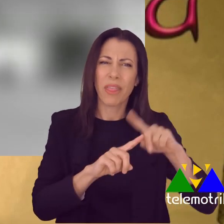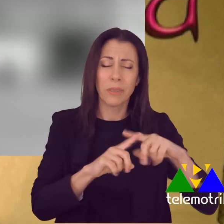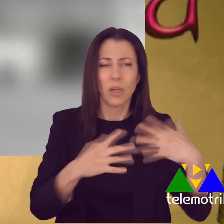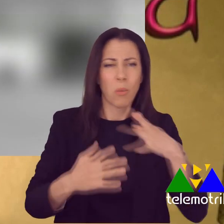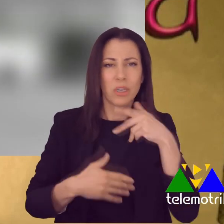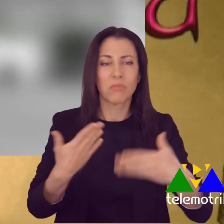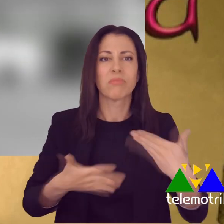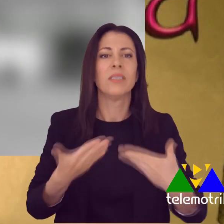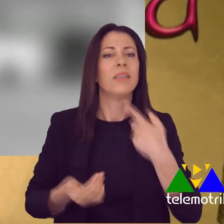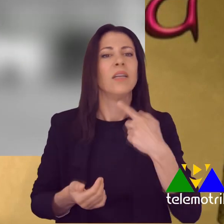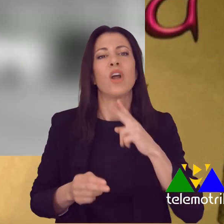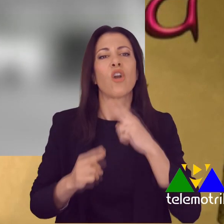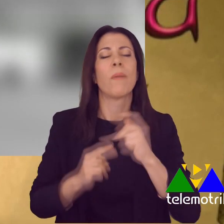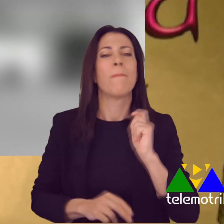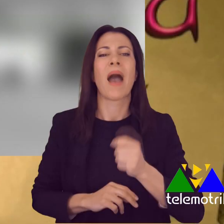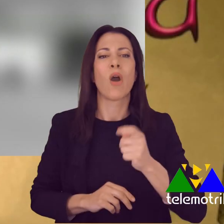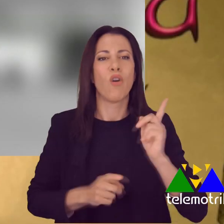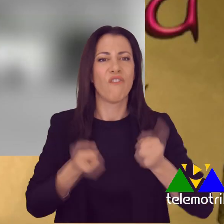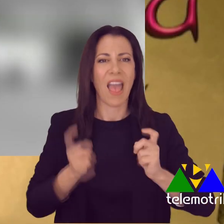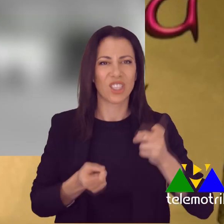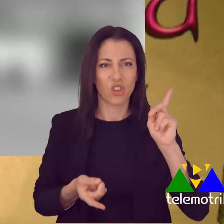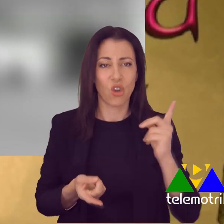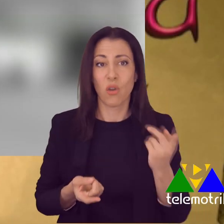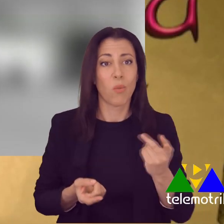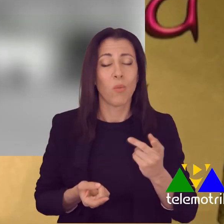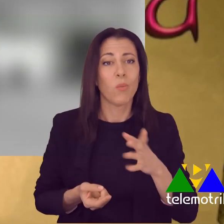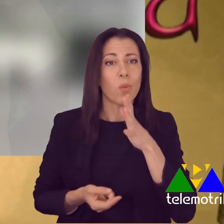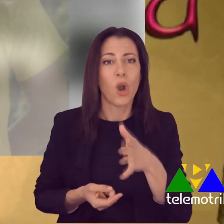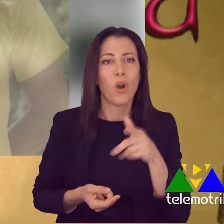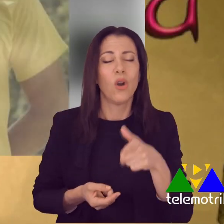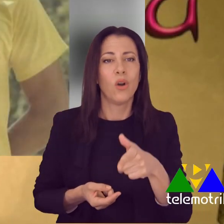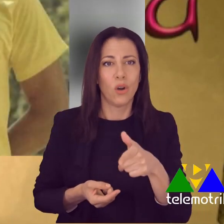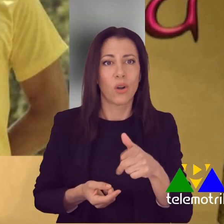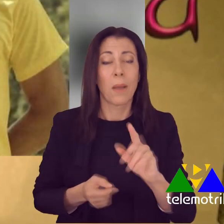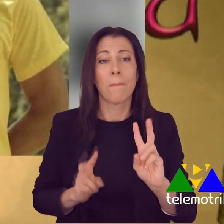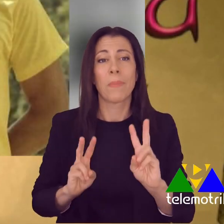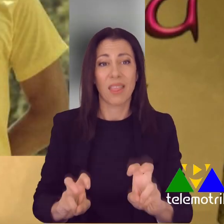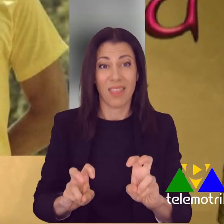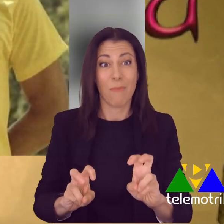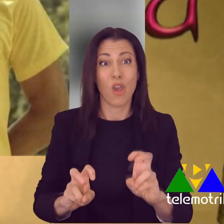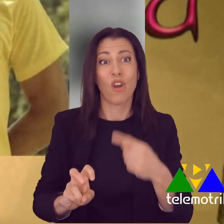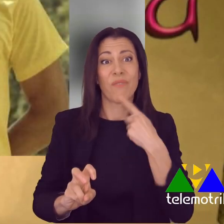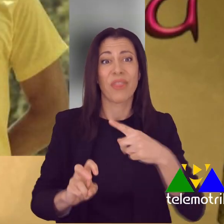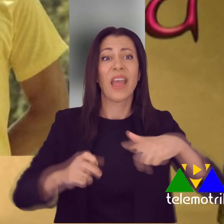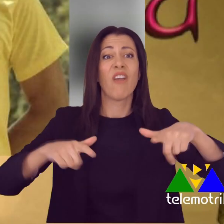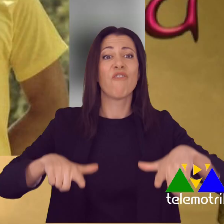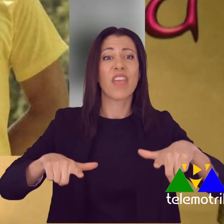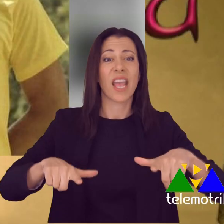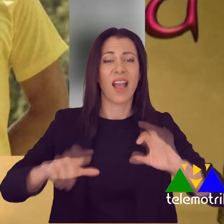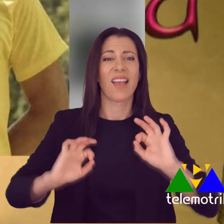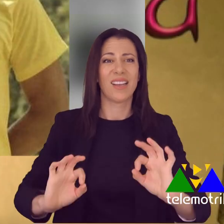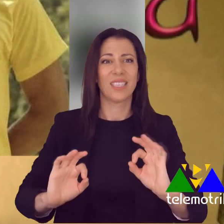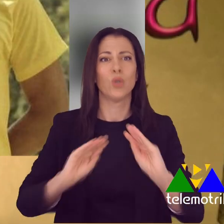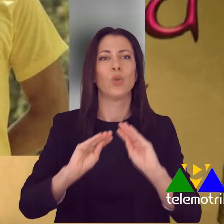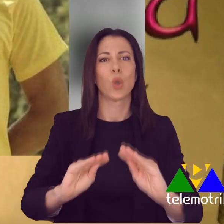Pago del Vasco. Es decir, que indudablemente, por eso se llama en principio la finca del Vasco.